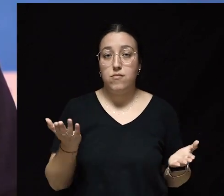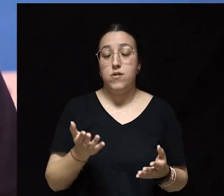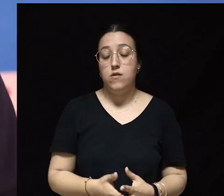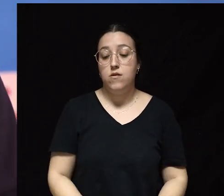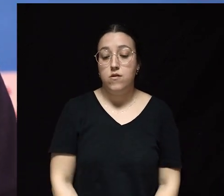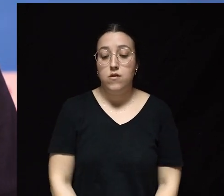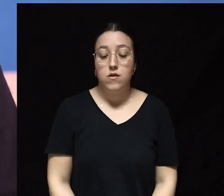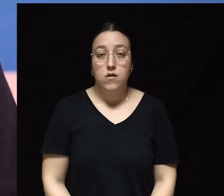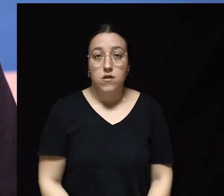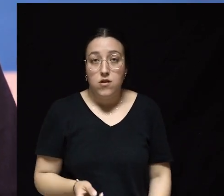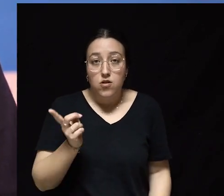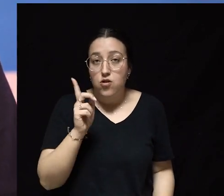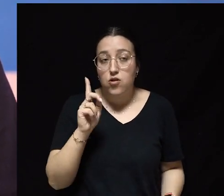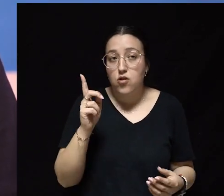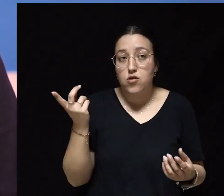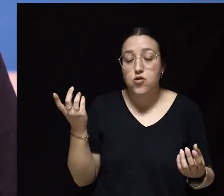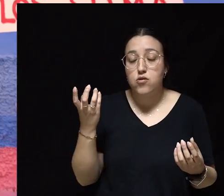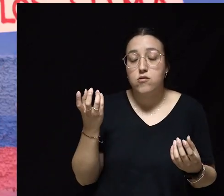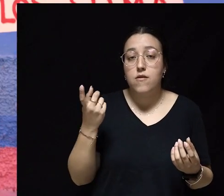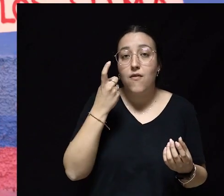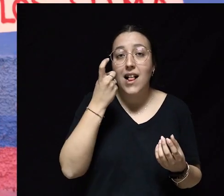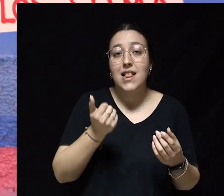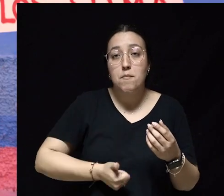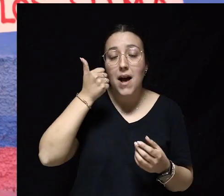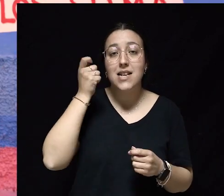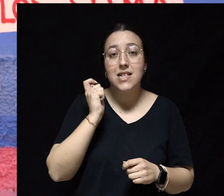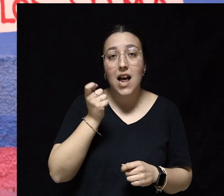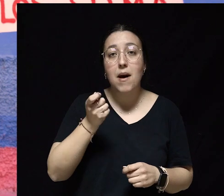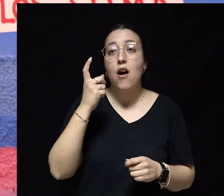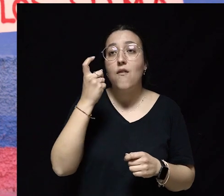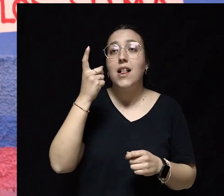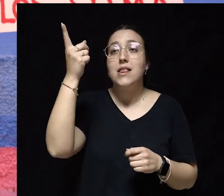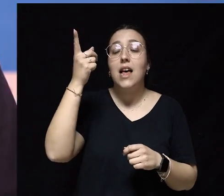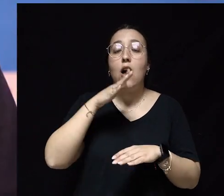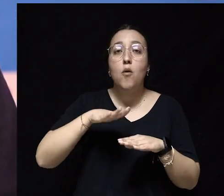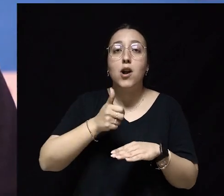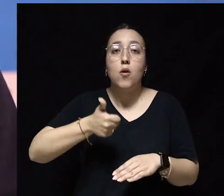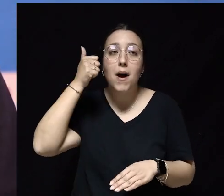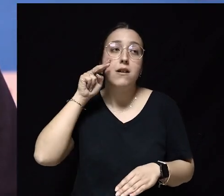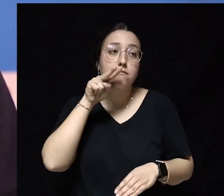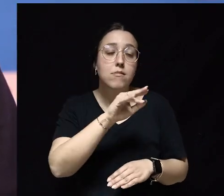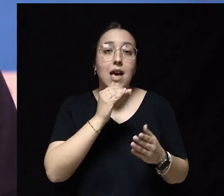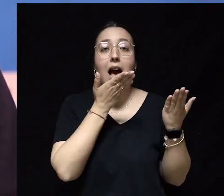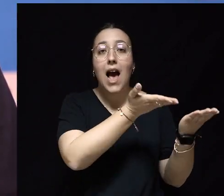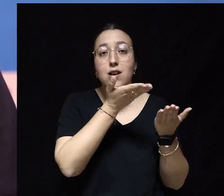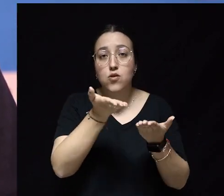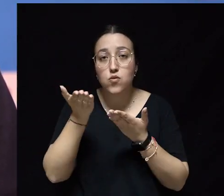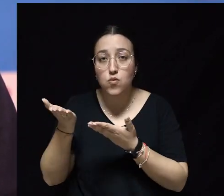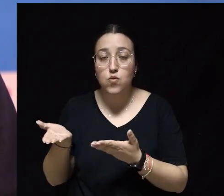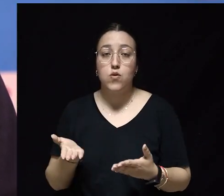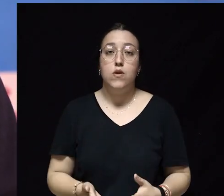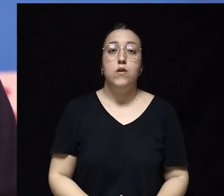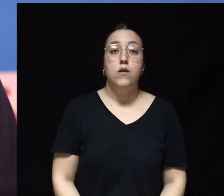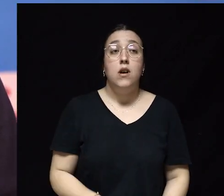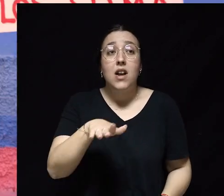todos mejoremos, que nos dan unas ayudas sociales, que nos dan estos, no es suficiente. Si tenemos que ser nosotros, llegar a ser